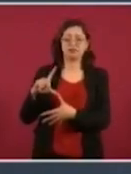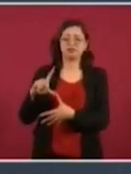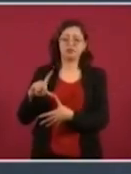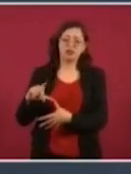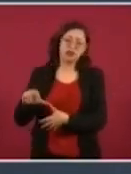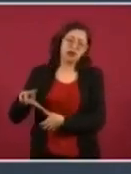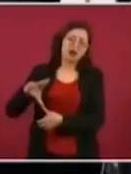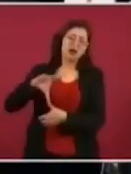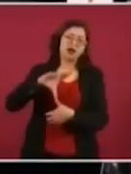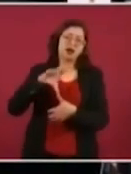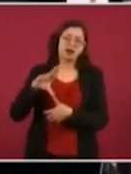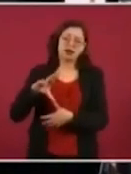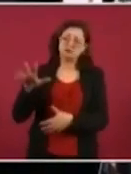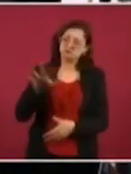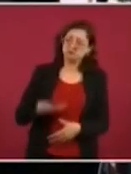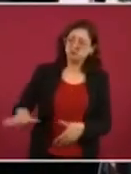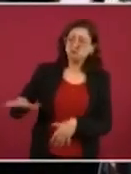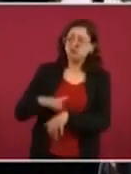y el Caribe,